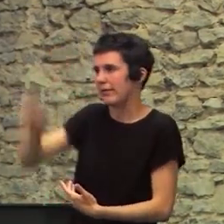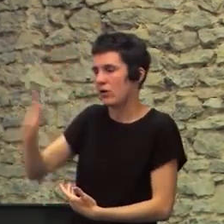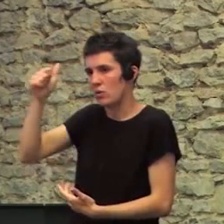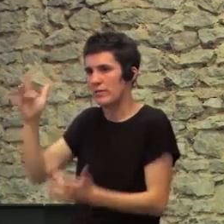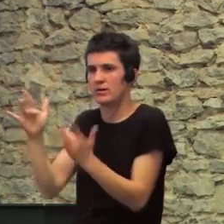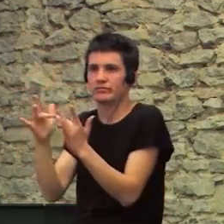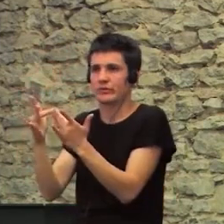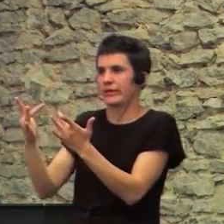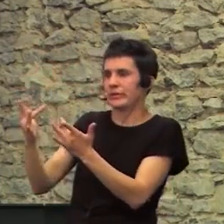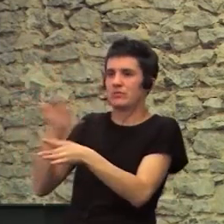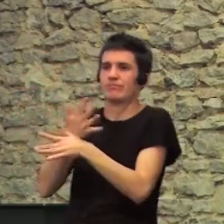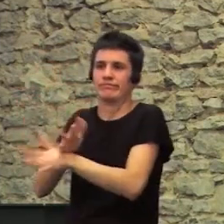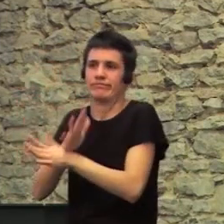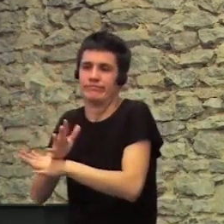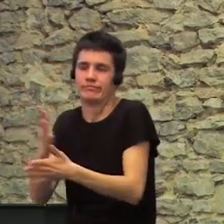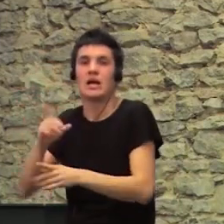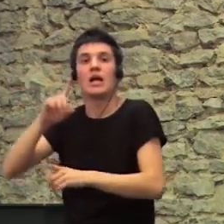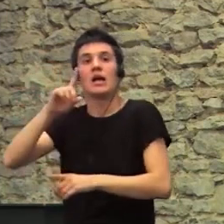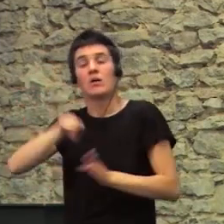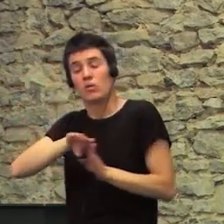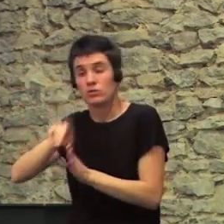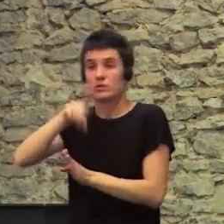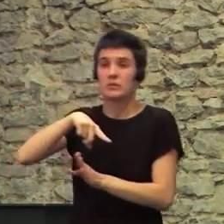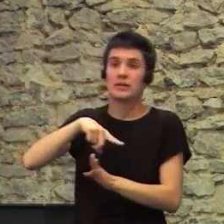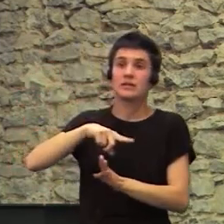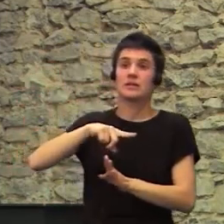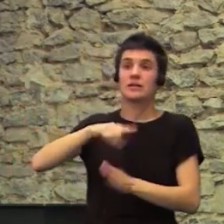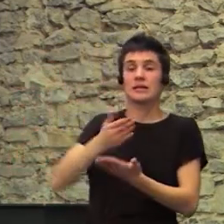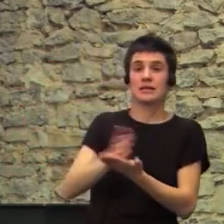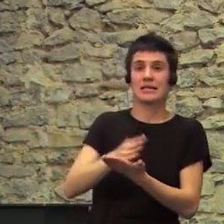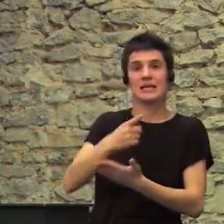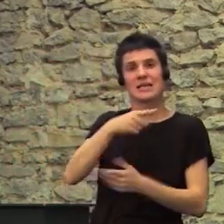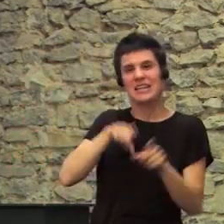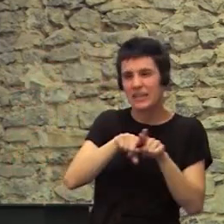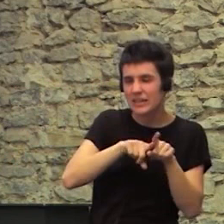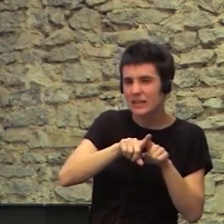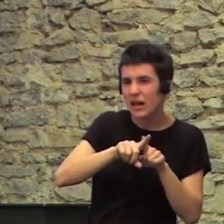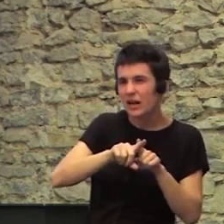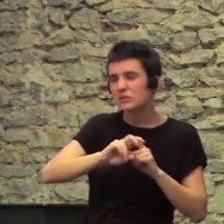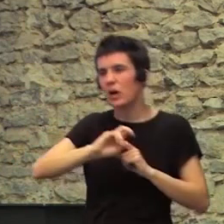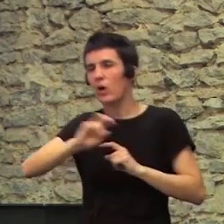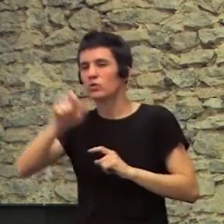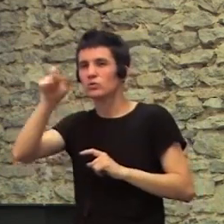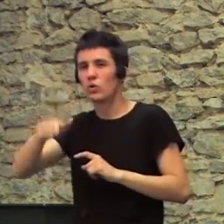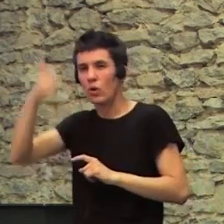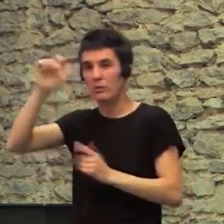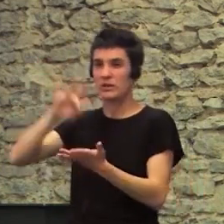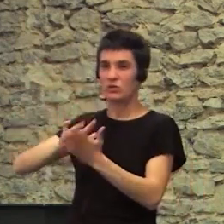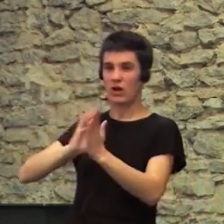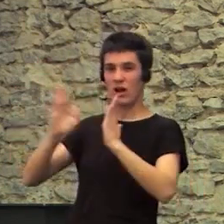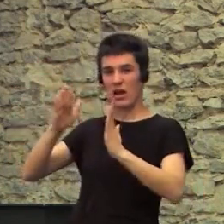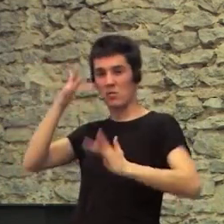impulsos. Hablaba también de intersexualidades críticas, feminoides en hombres púberes, o sea, pues en cierta edad de